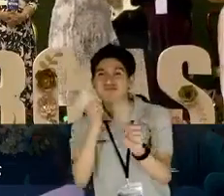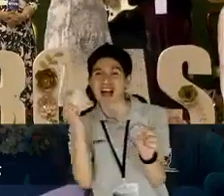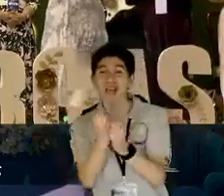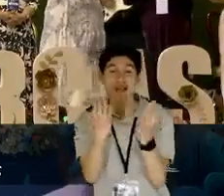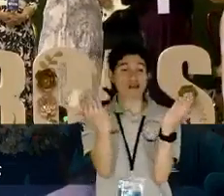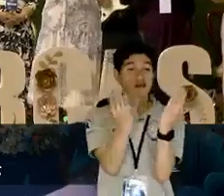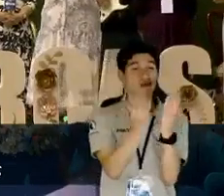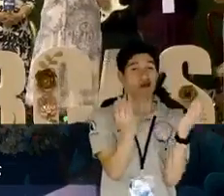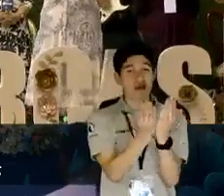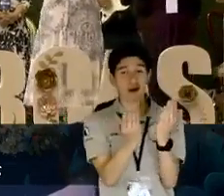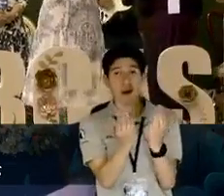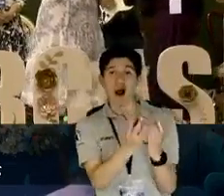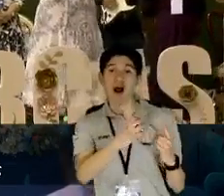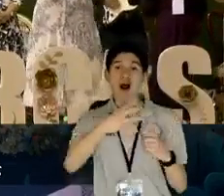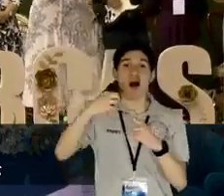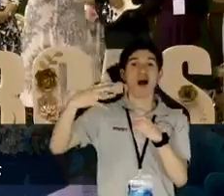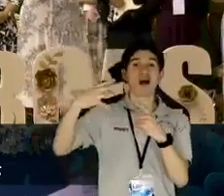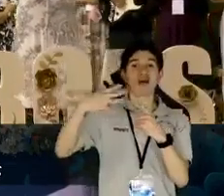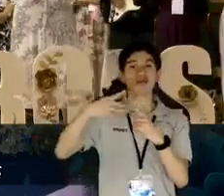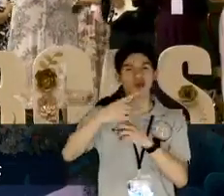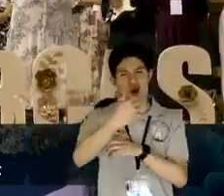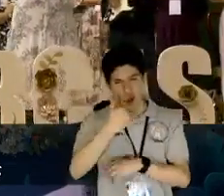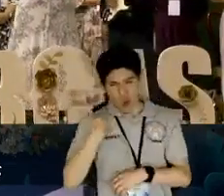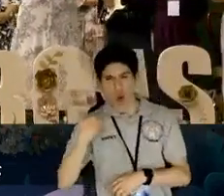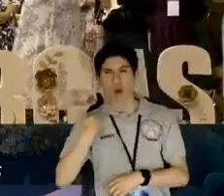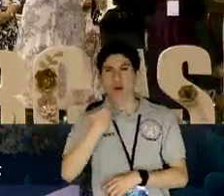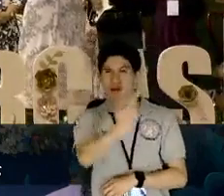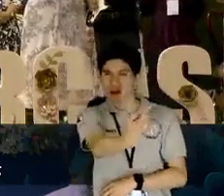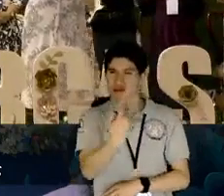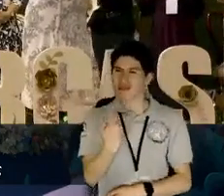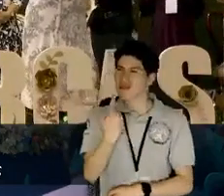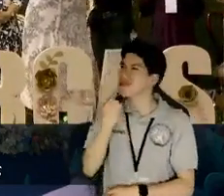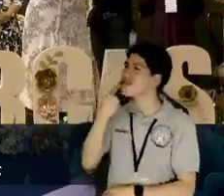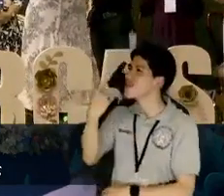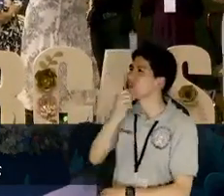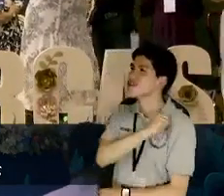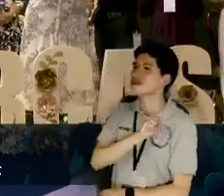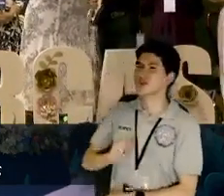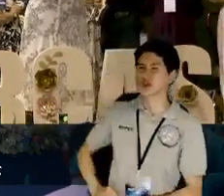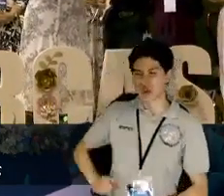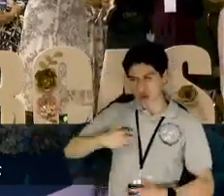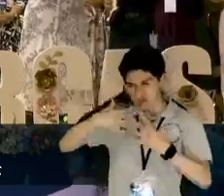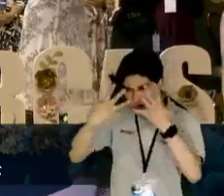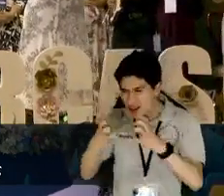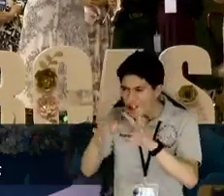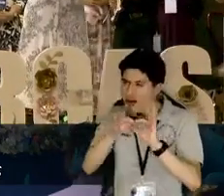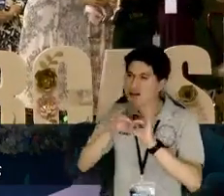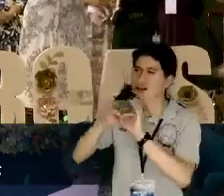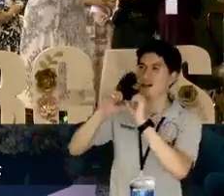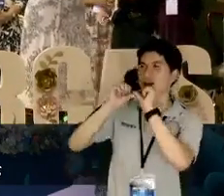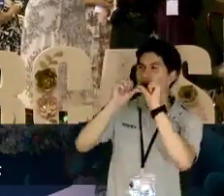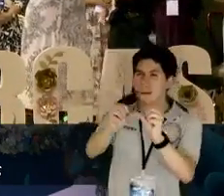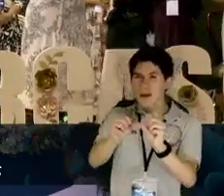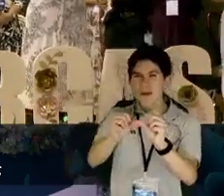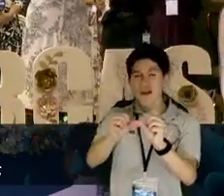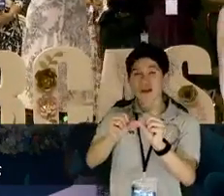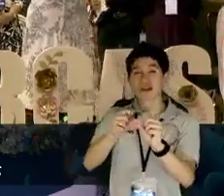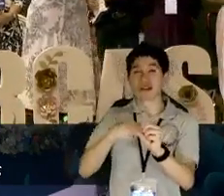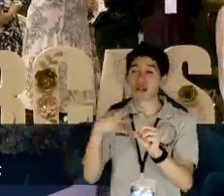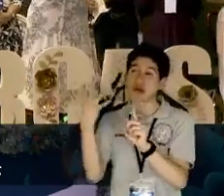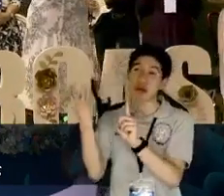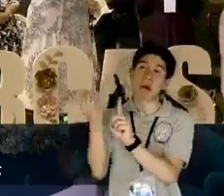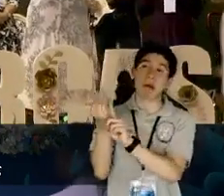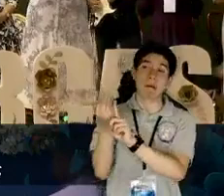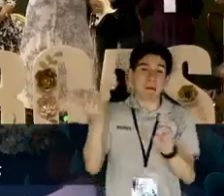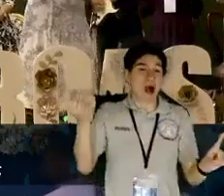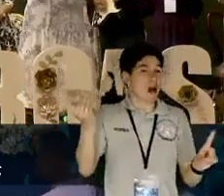joven, para que venga y le diga: Señor, yo quiero permanecer en la unidad, no me quiero separar de